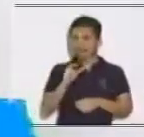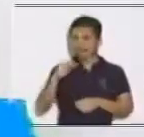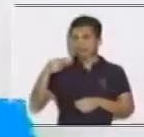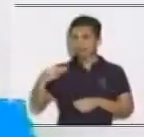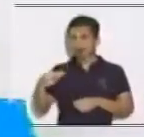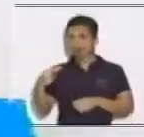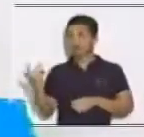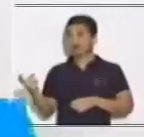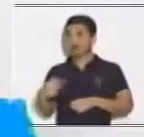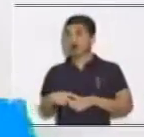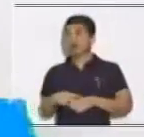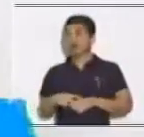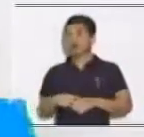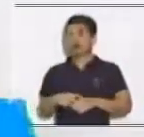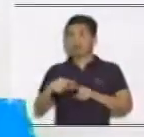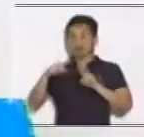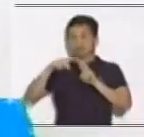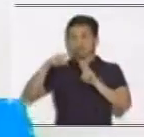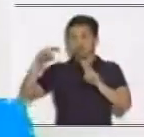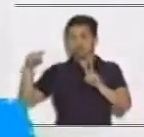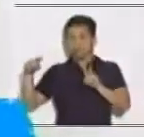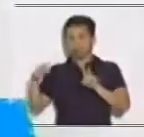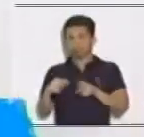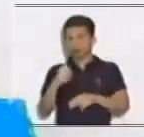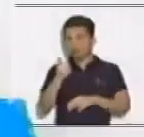más B cuadrado.